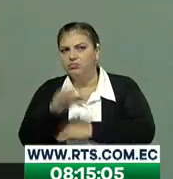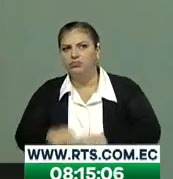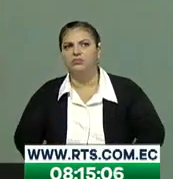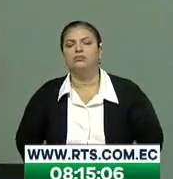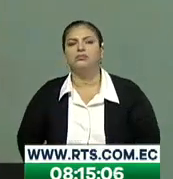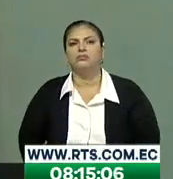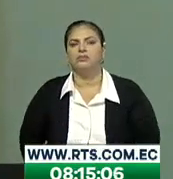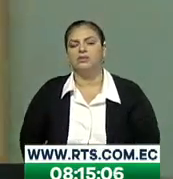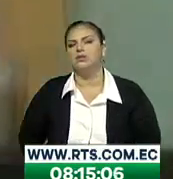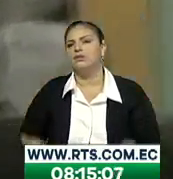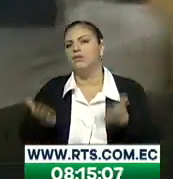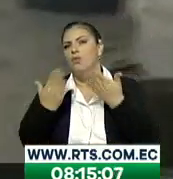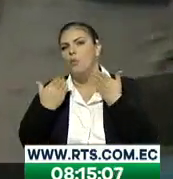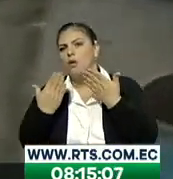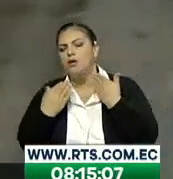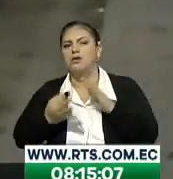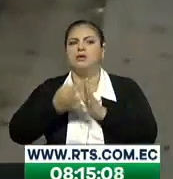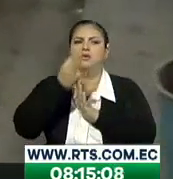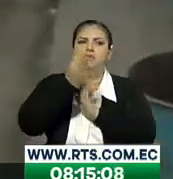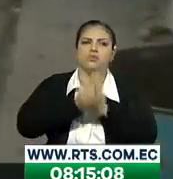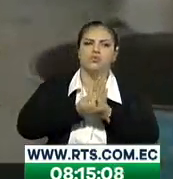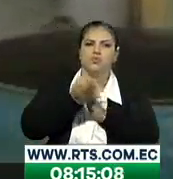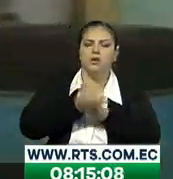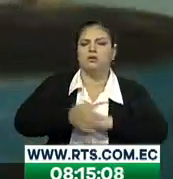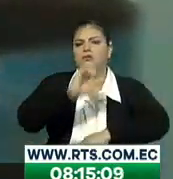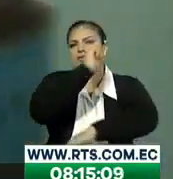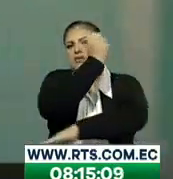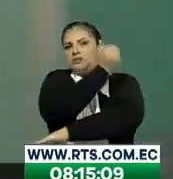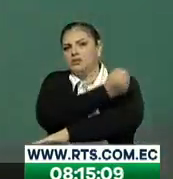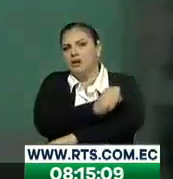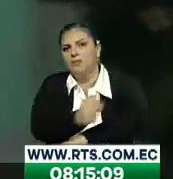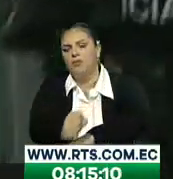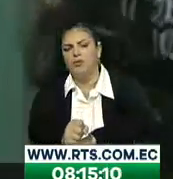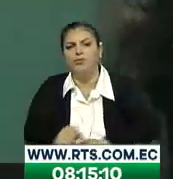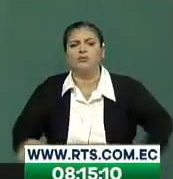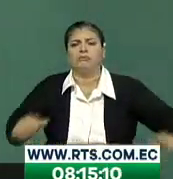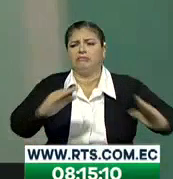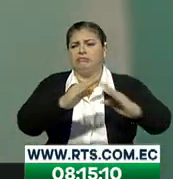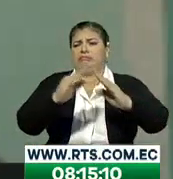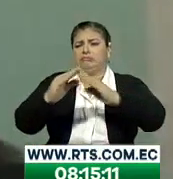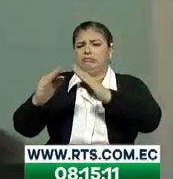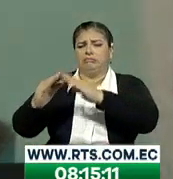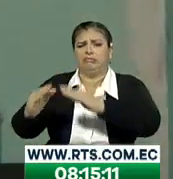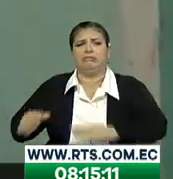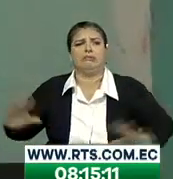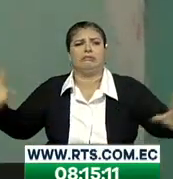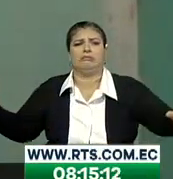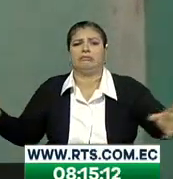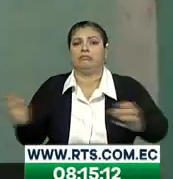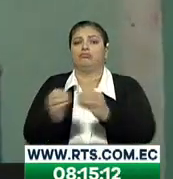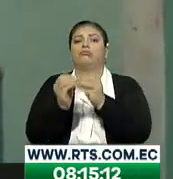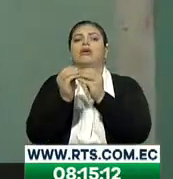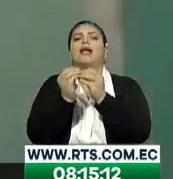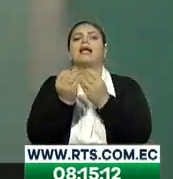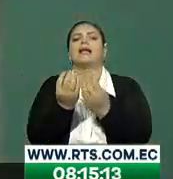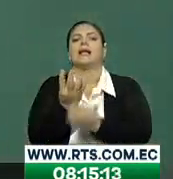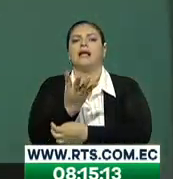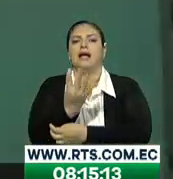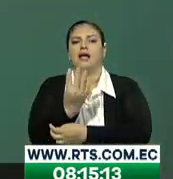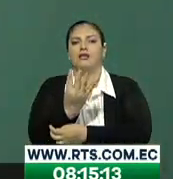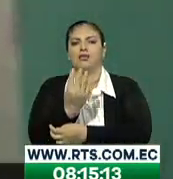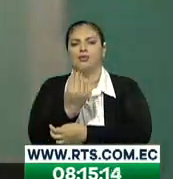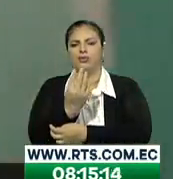como Guayaquil, Durán y San Borondón. Y afortunadamente la policía, a través de la SIC Probad, ha